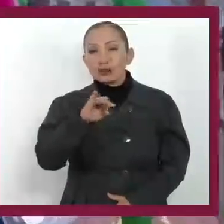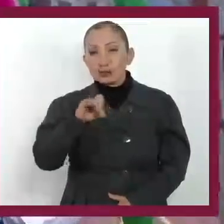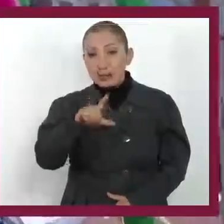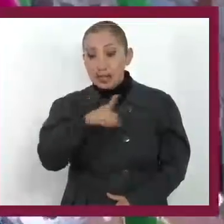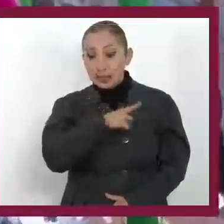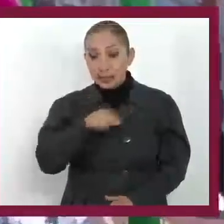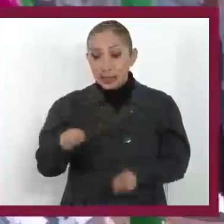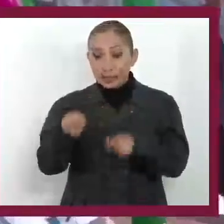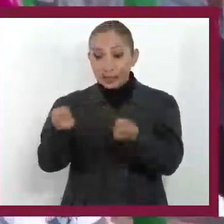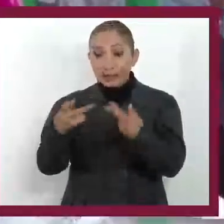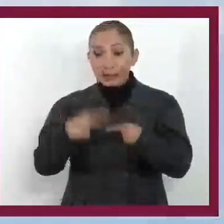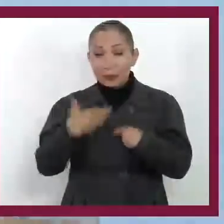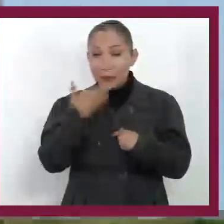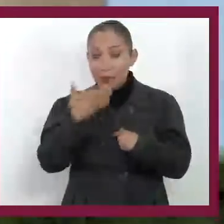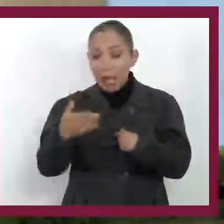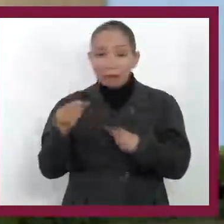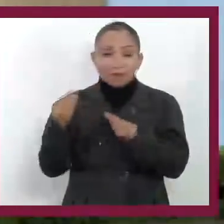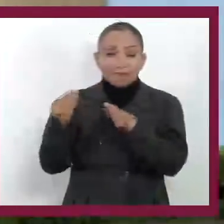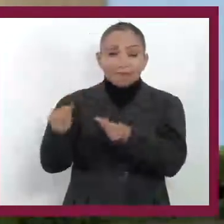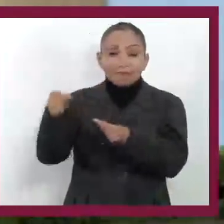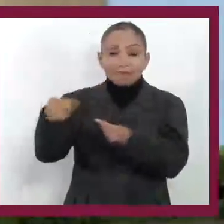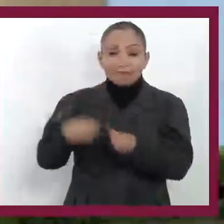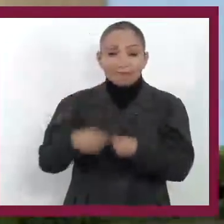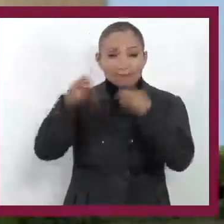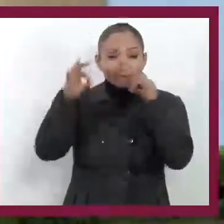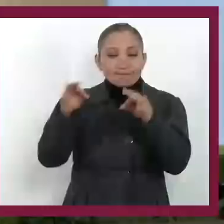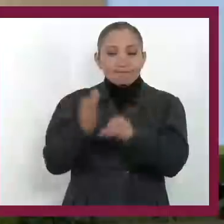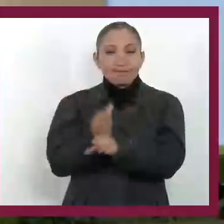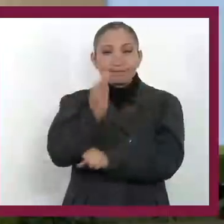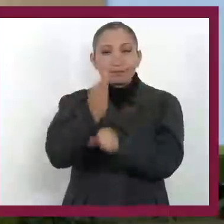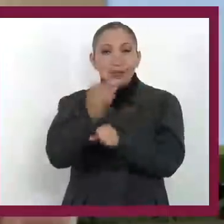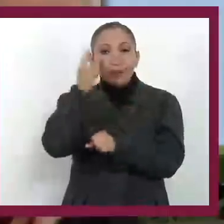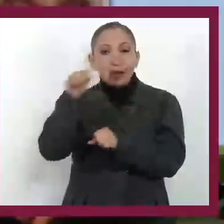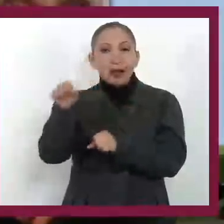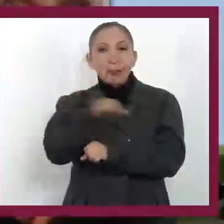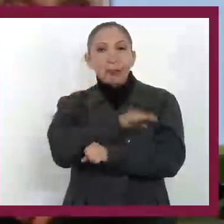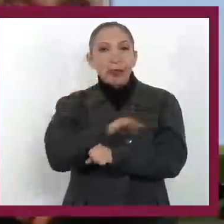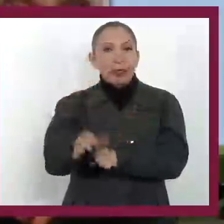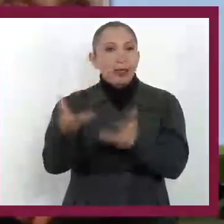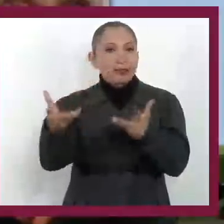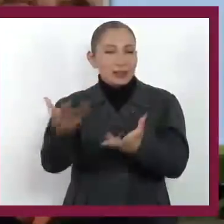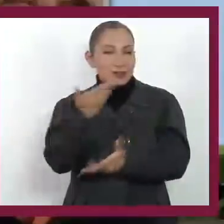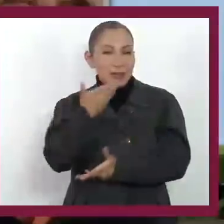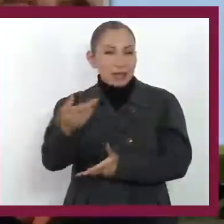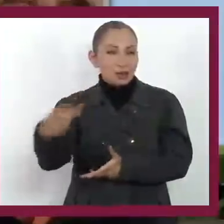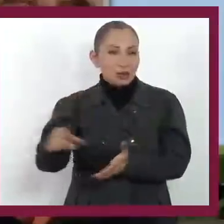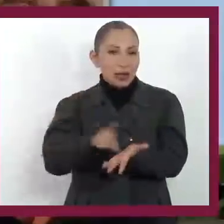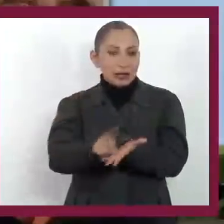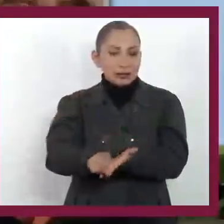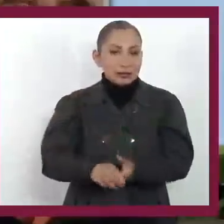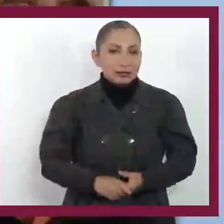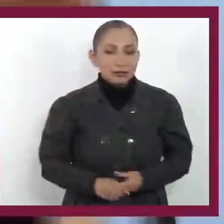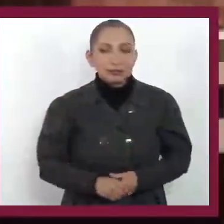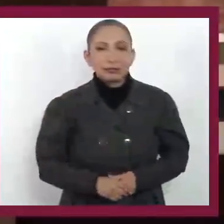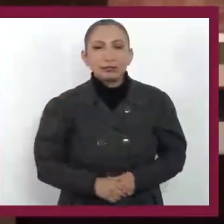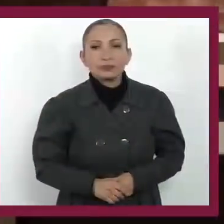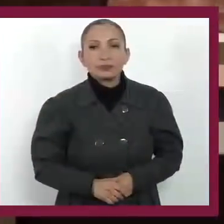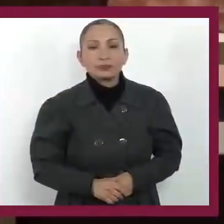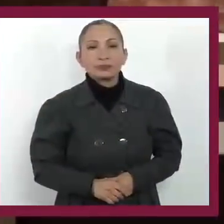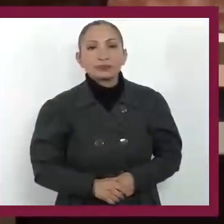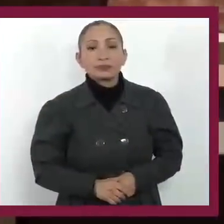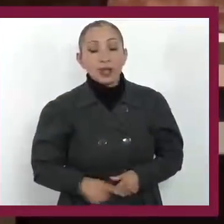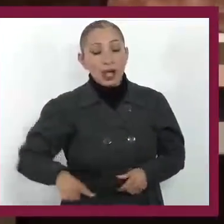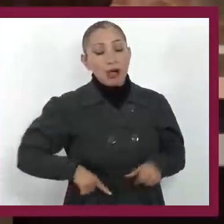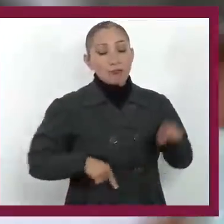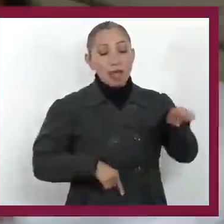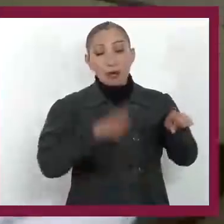al individuo las condiciones materiales de vida suficientes para que pueda ejercer realmente sus derechos. El